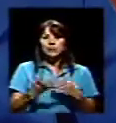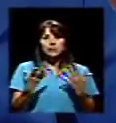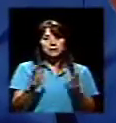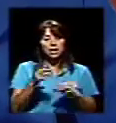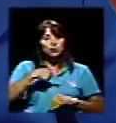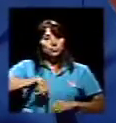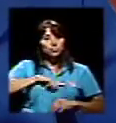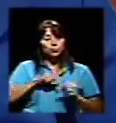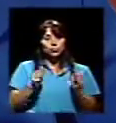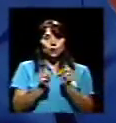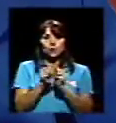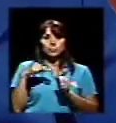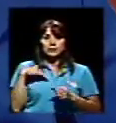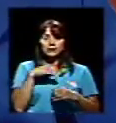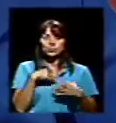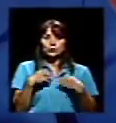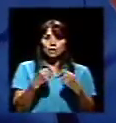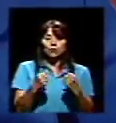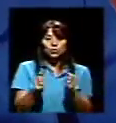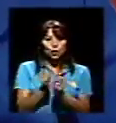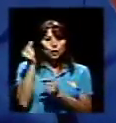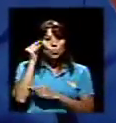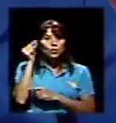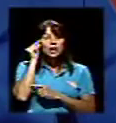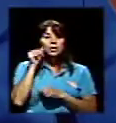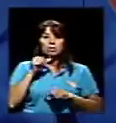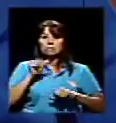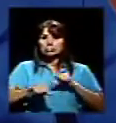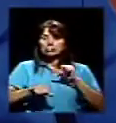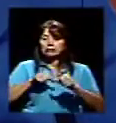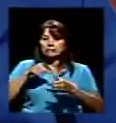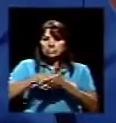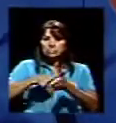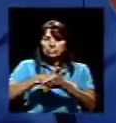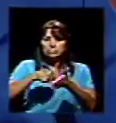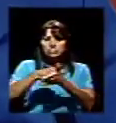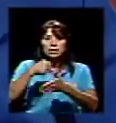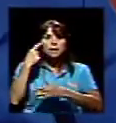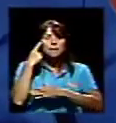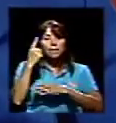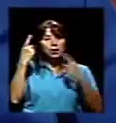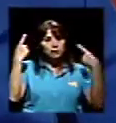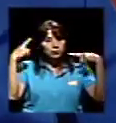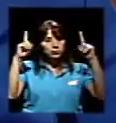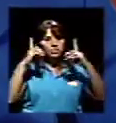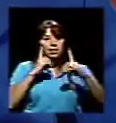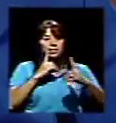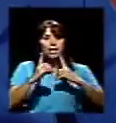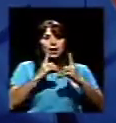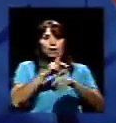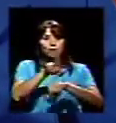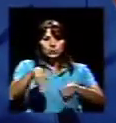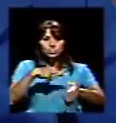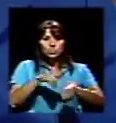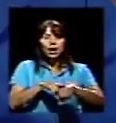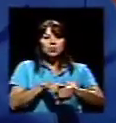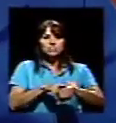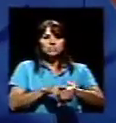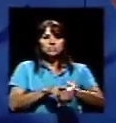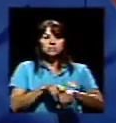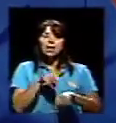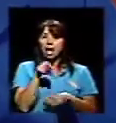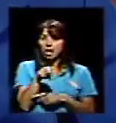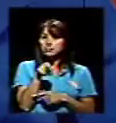junto con el Ministerio de Salud y el gobierno para hacer un diálogo nacional en donde se está